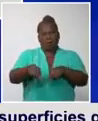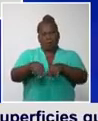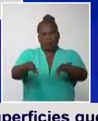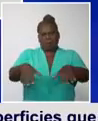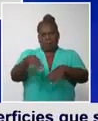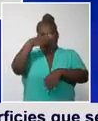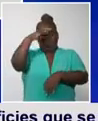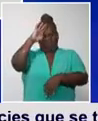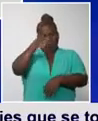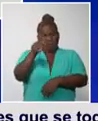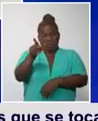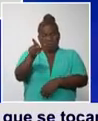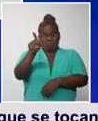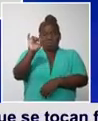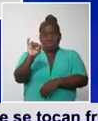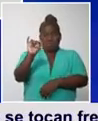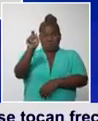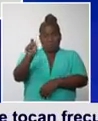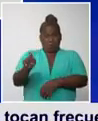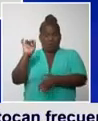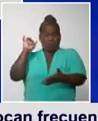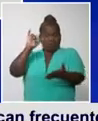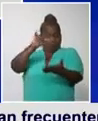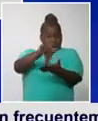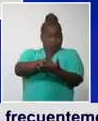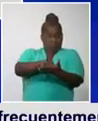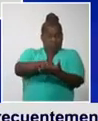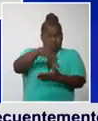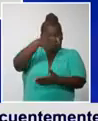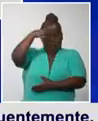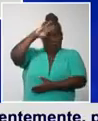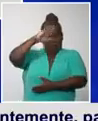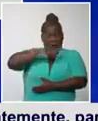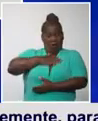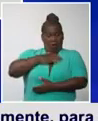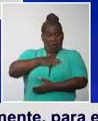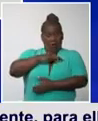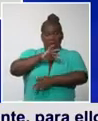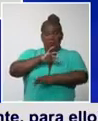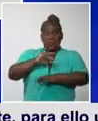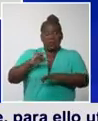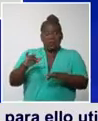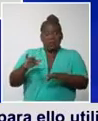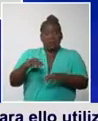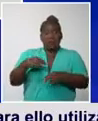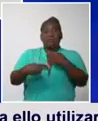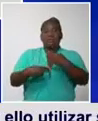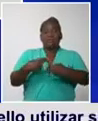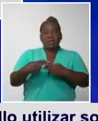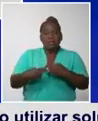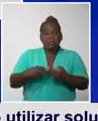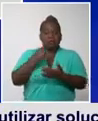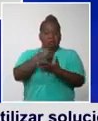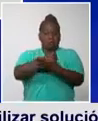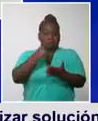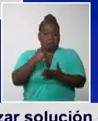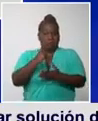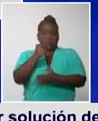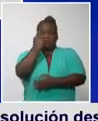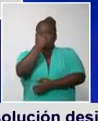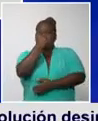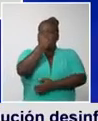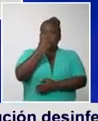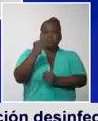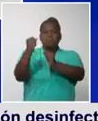16 personas que arribaron recientemente a Cuba y por el protocolo establecido se hizo el diagnóstico. Y pueden ver en las